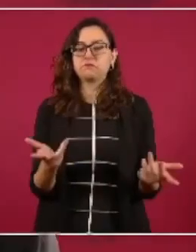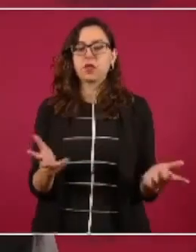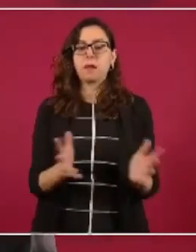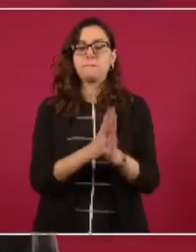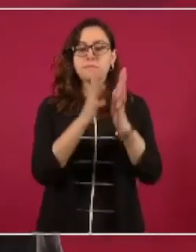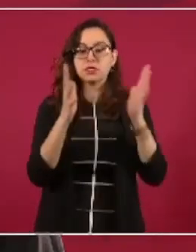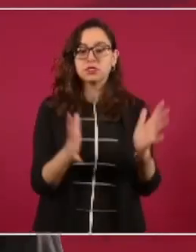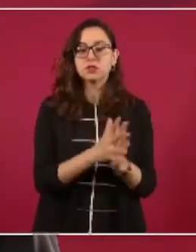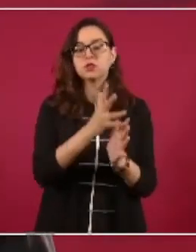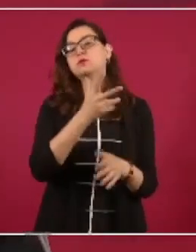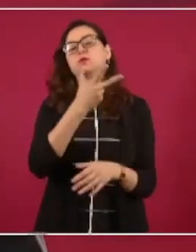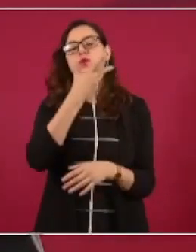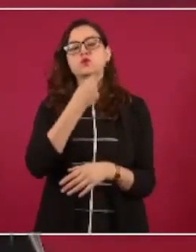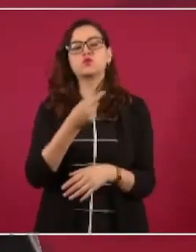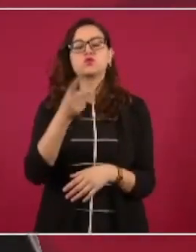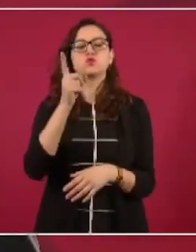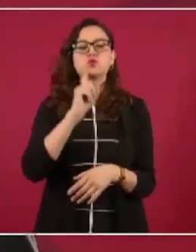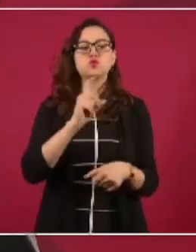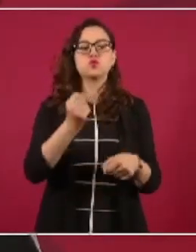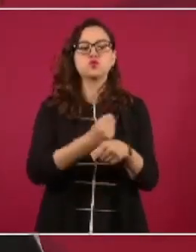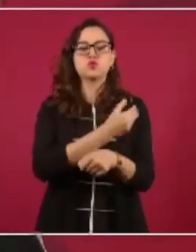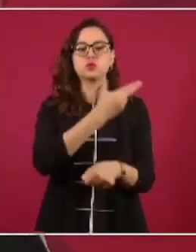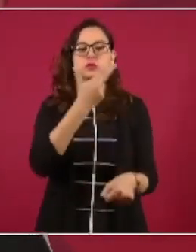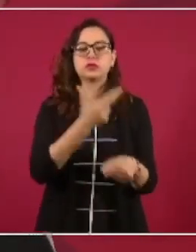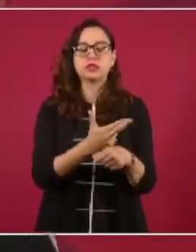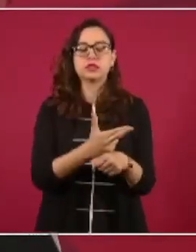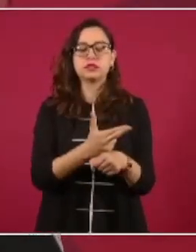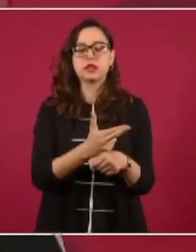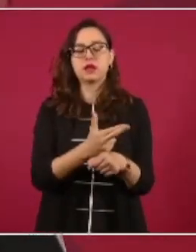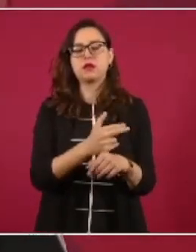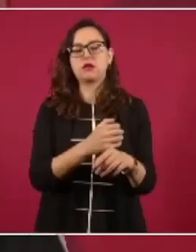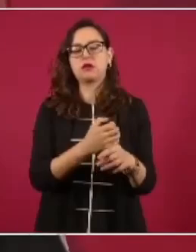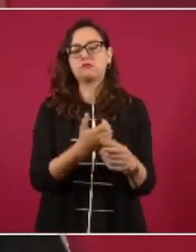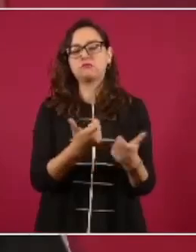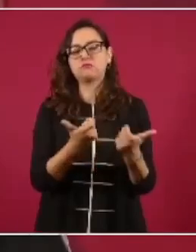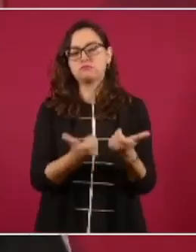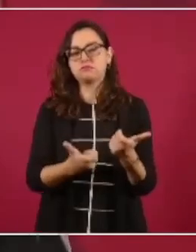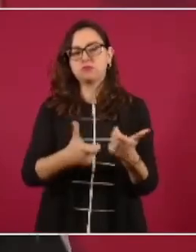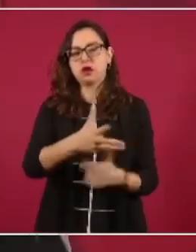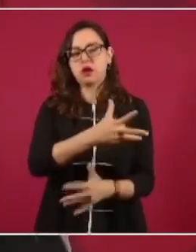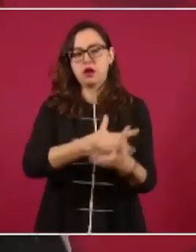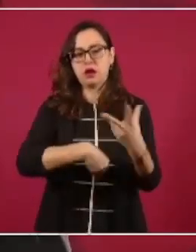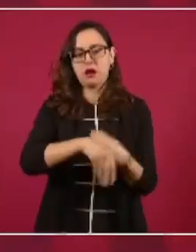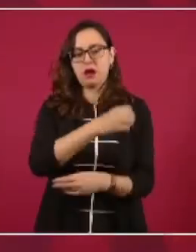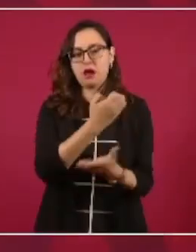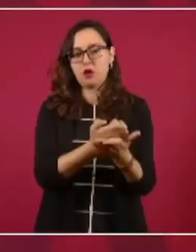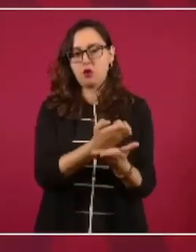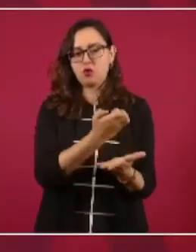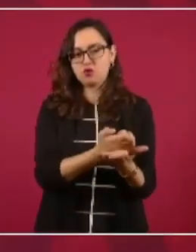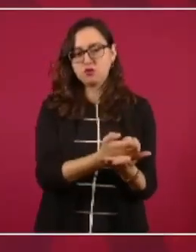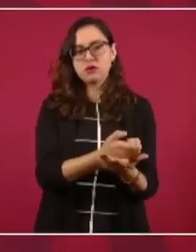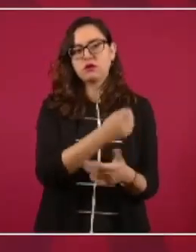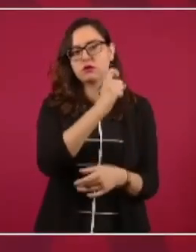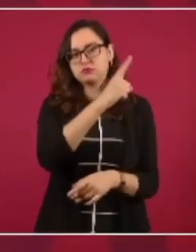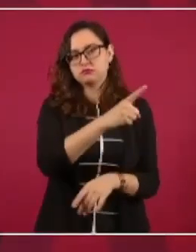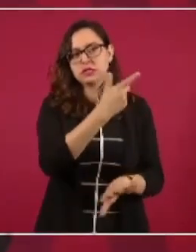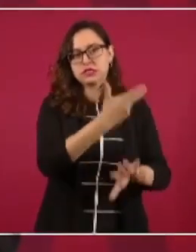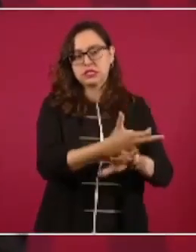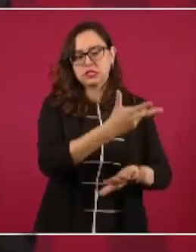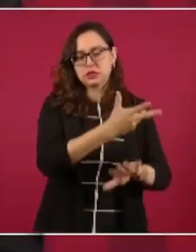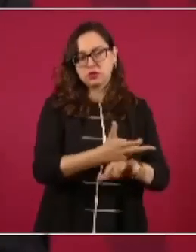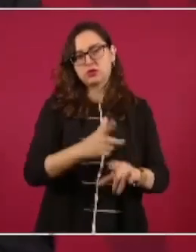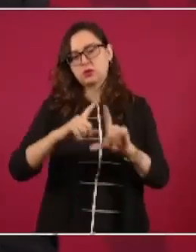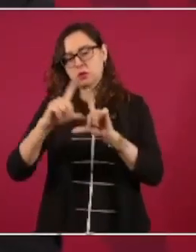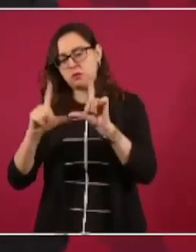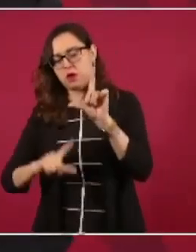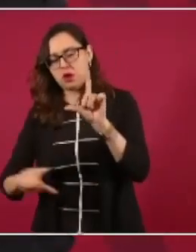secretarias, secretarios de Economía de los países, en este caso Estados Unidos, de